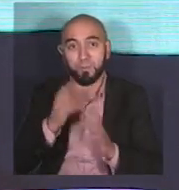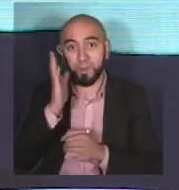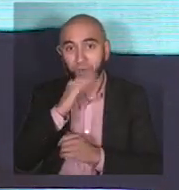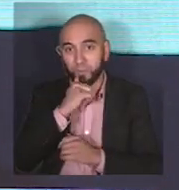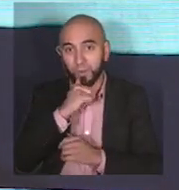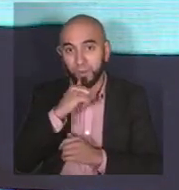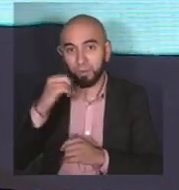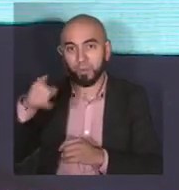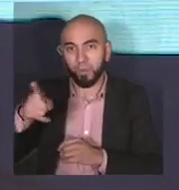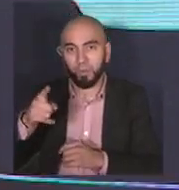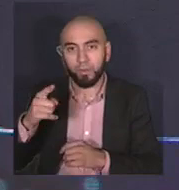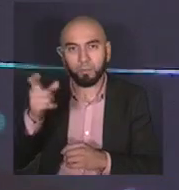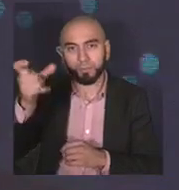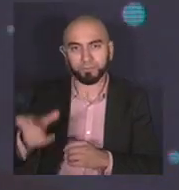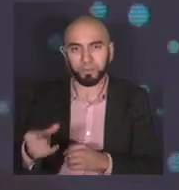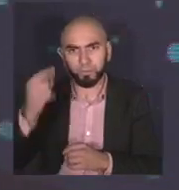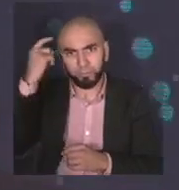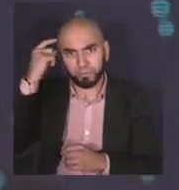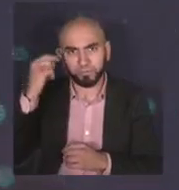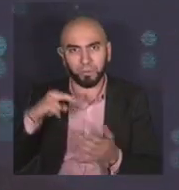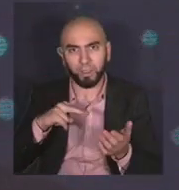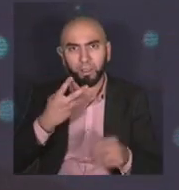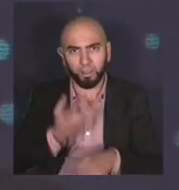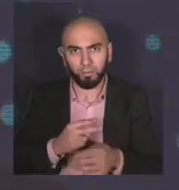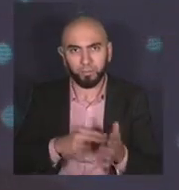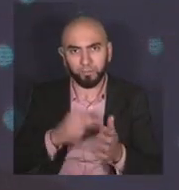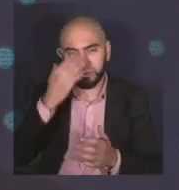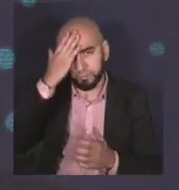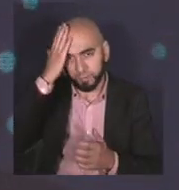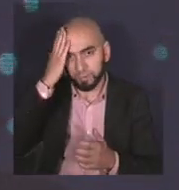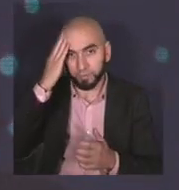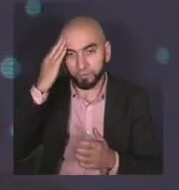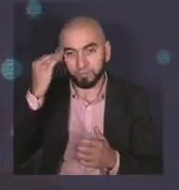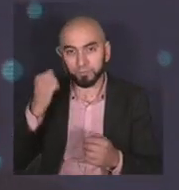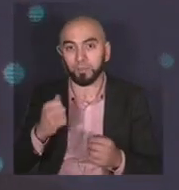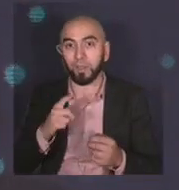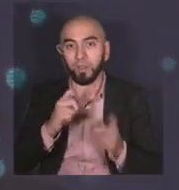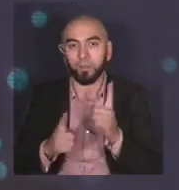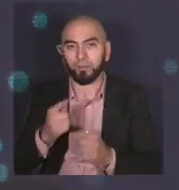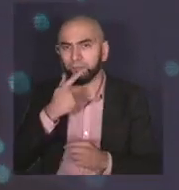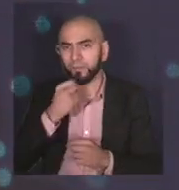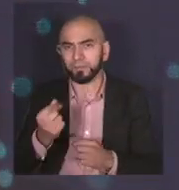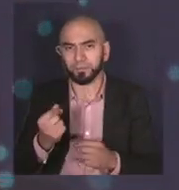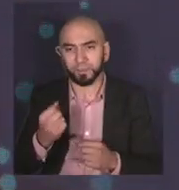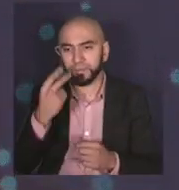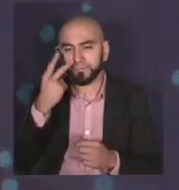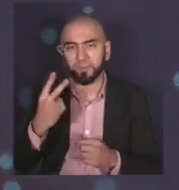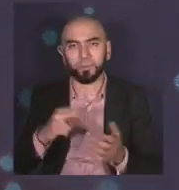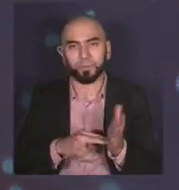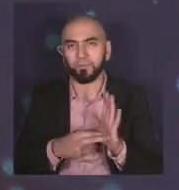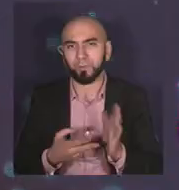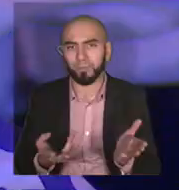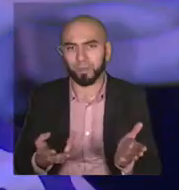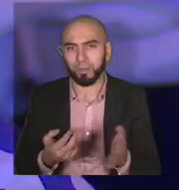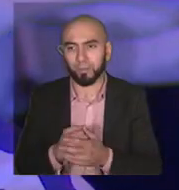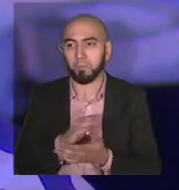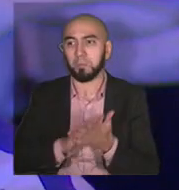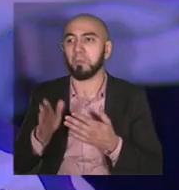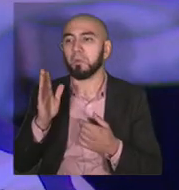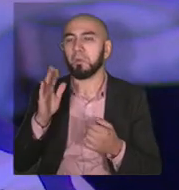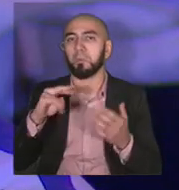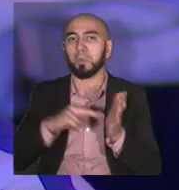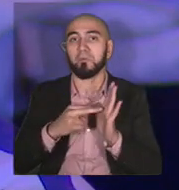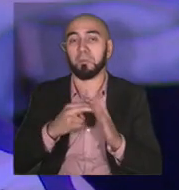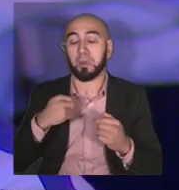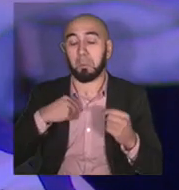individuos neuróticos fácilmente también ven cosas que nosotros no vemos regularmente, o no detectamos regularmente